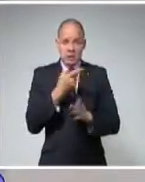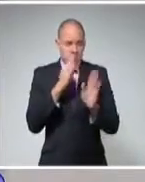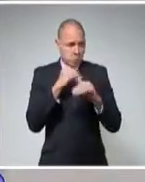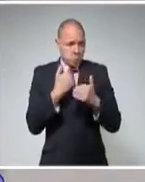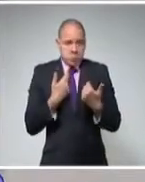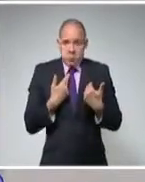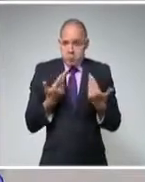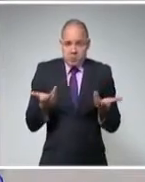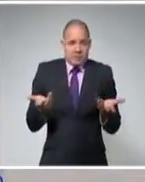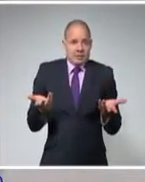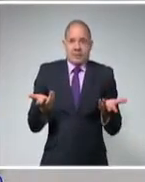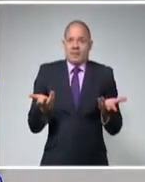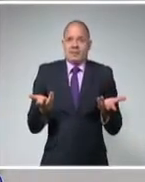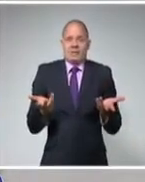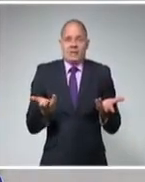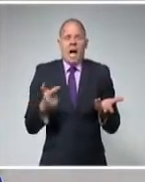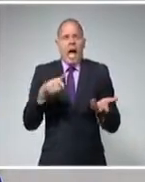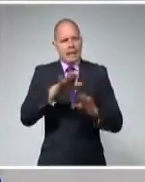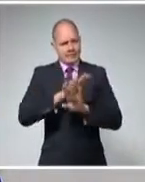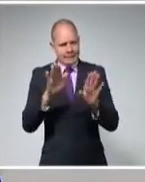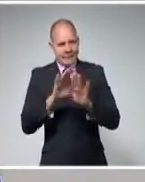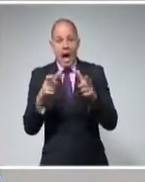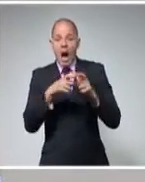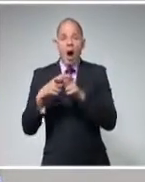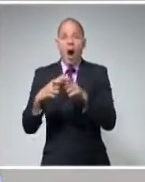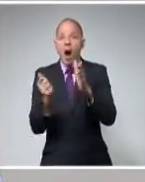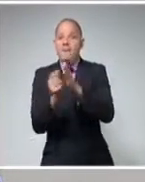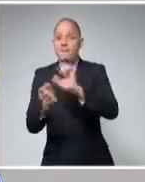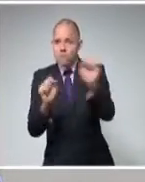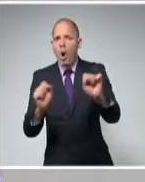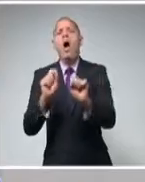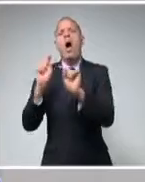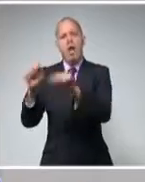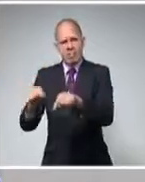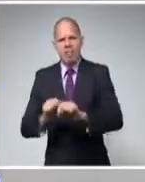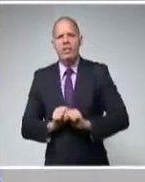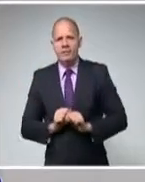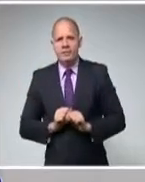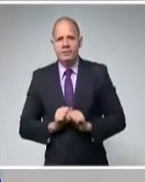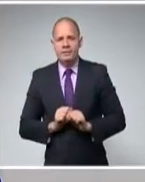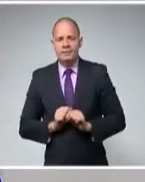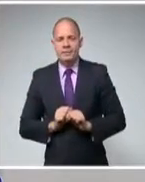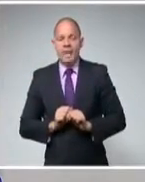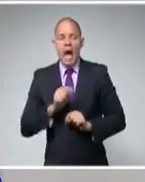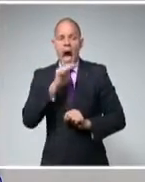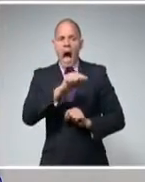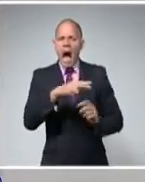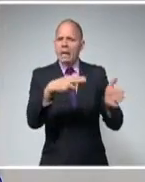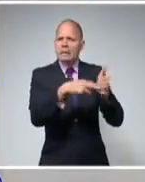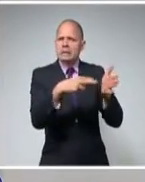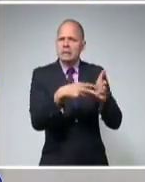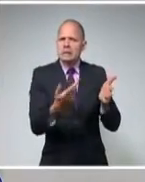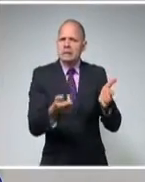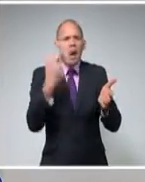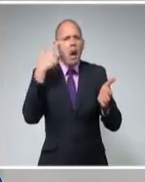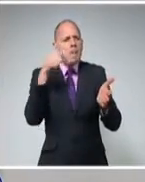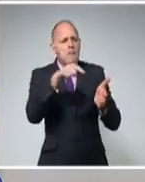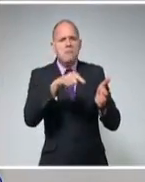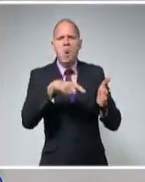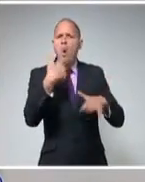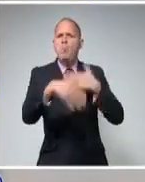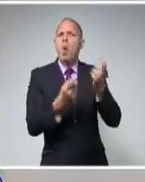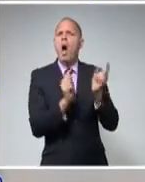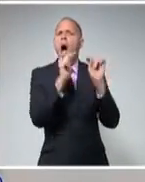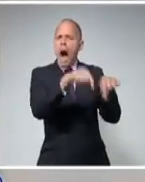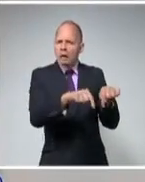armamento y sin embargo las organizaciones terroristas sí lo tenían. Lo que sucede en Siria no es un conflicto interno por diferencias